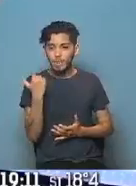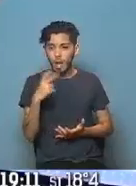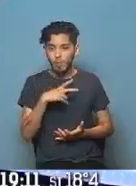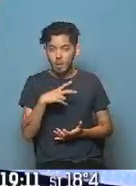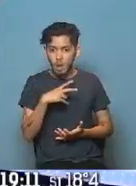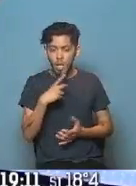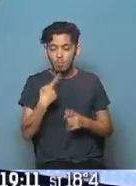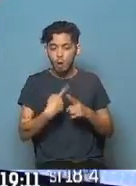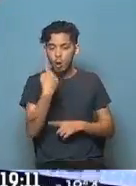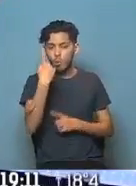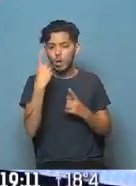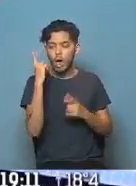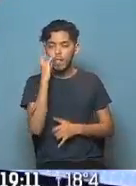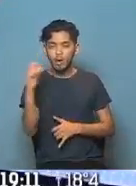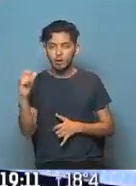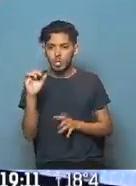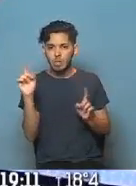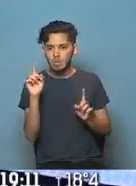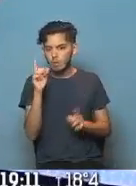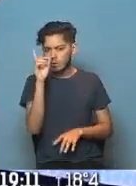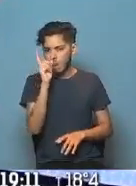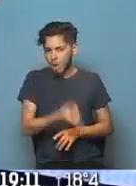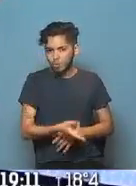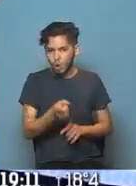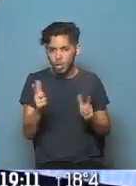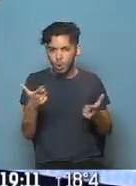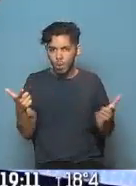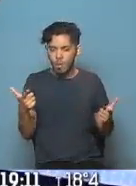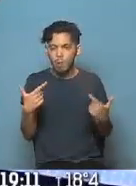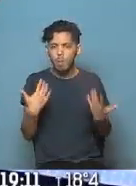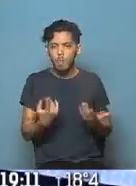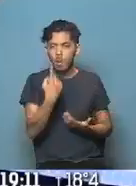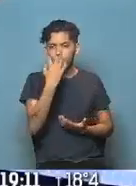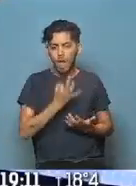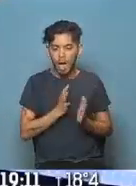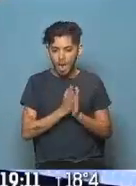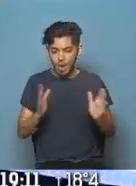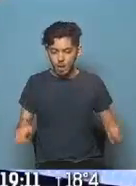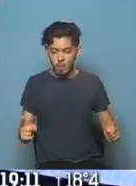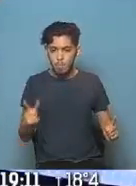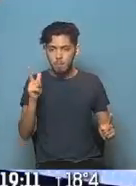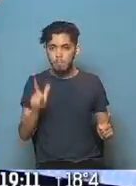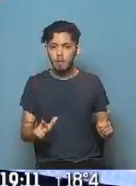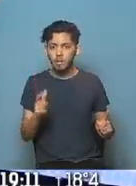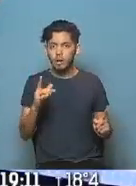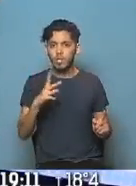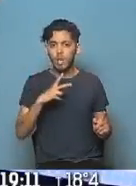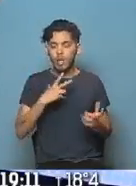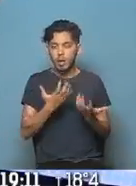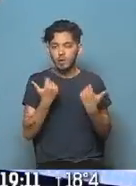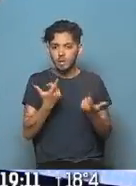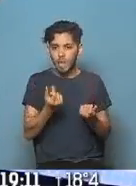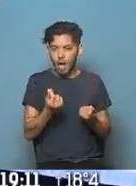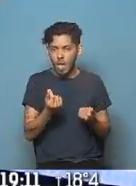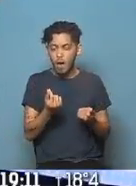las causas que fue desaforado, ni siquiera estaba procesado. Vamos a cumplir un año con Debido, con desafuero, y todavía no